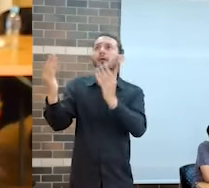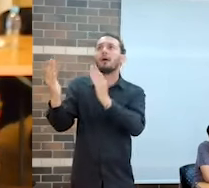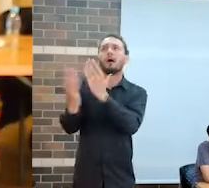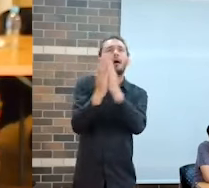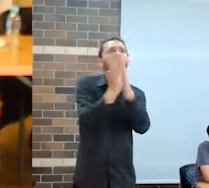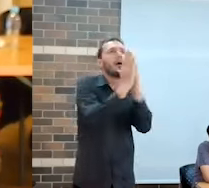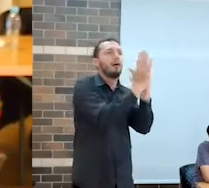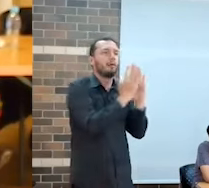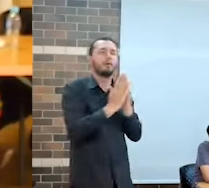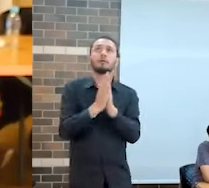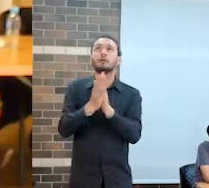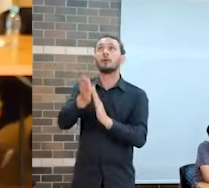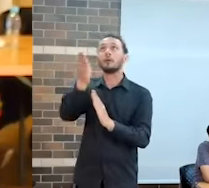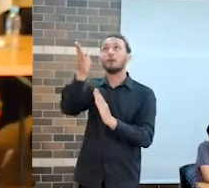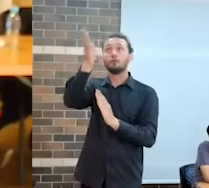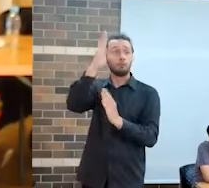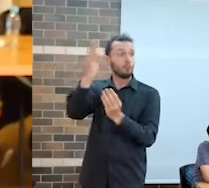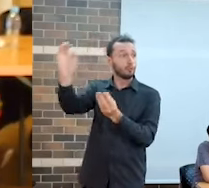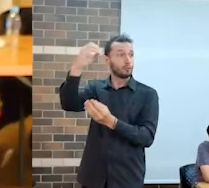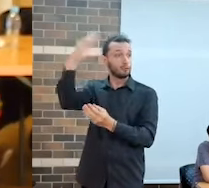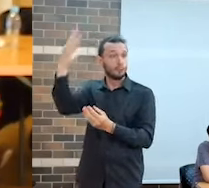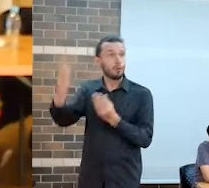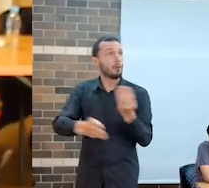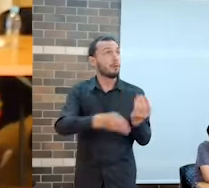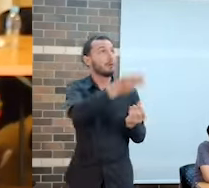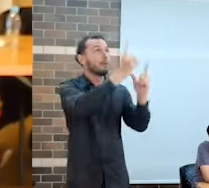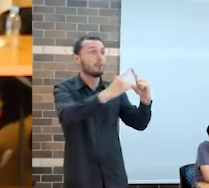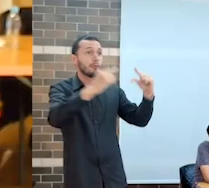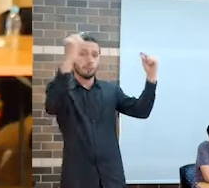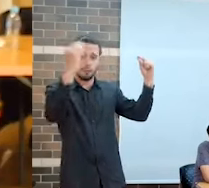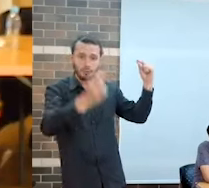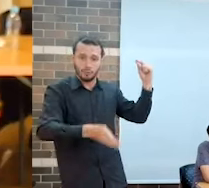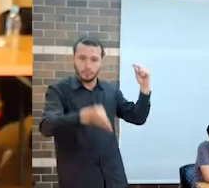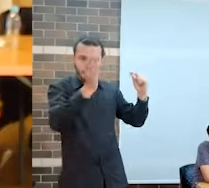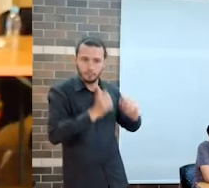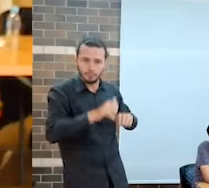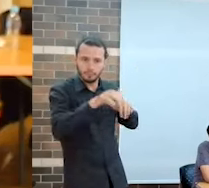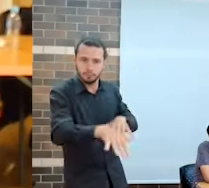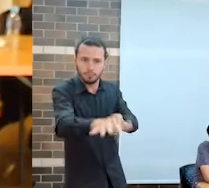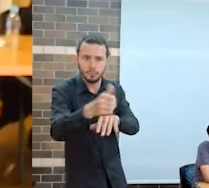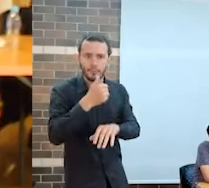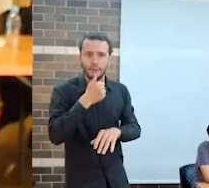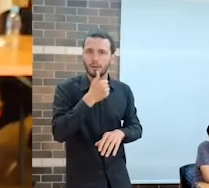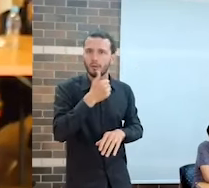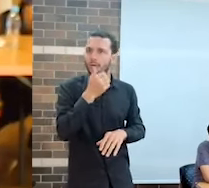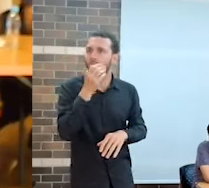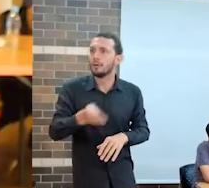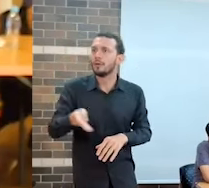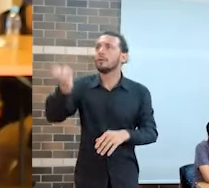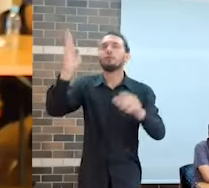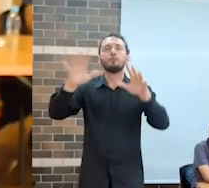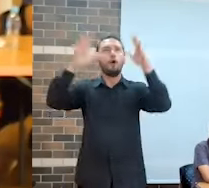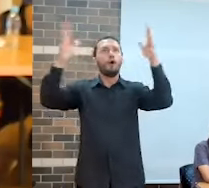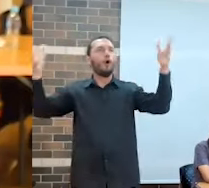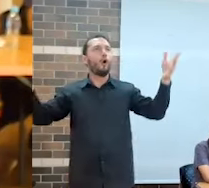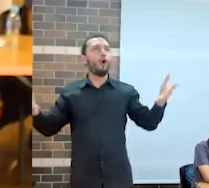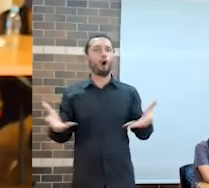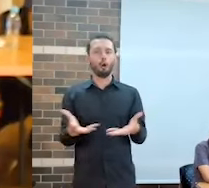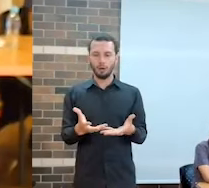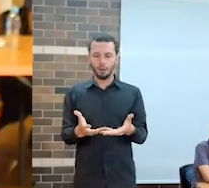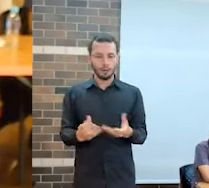la diosa luna, a la diosa agua, al dios cosmos, por hablar con las plantas